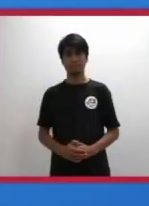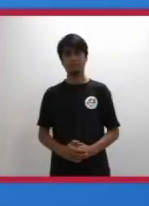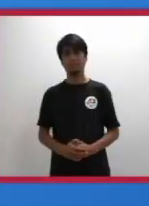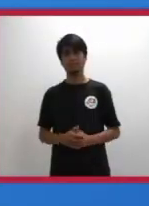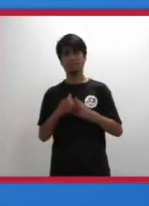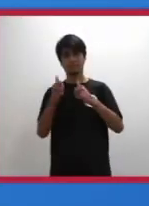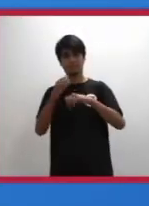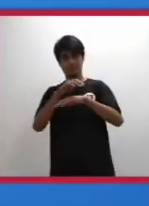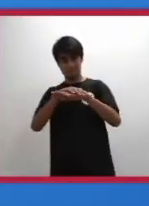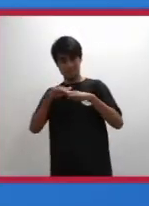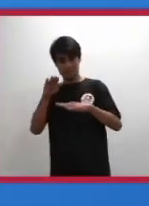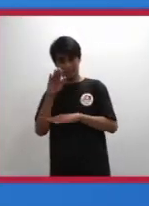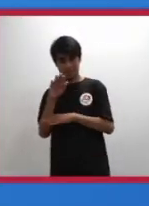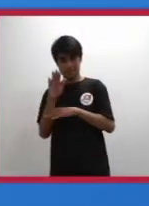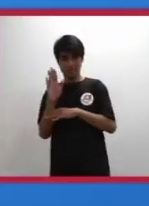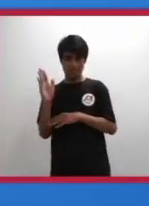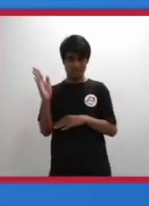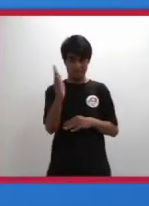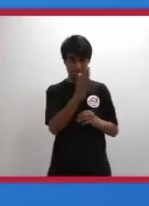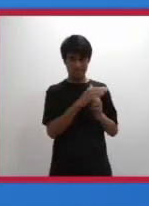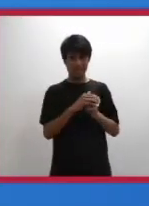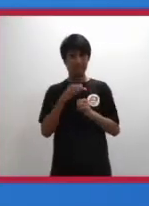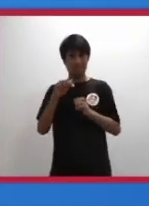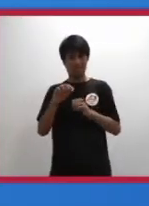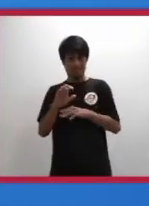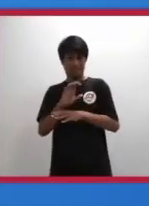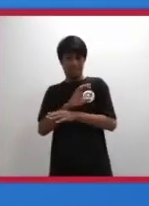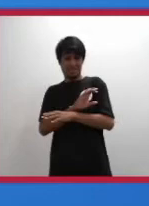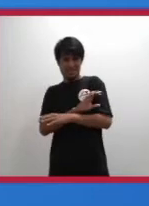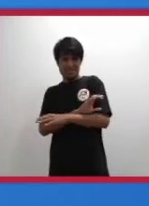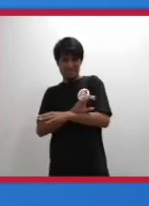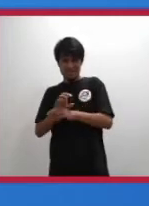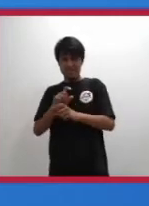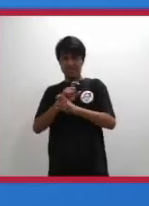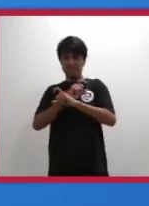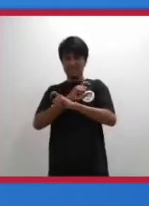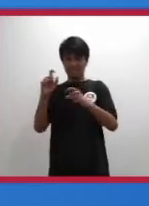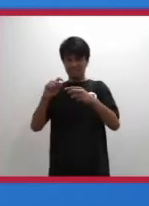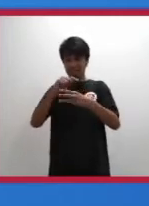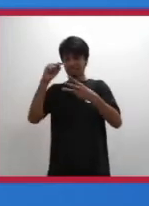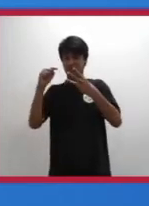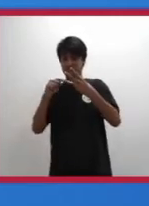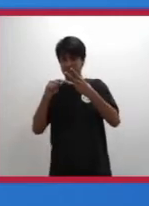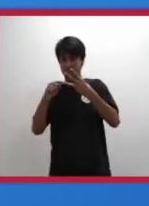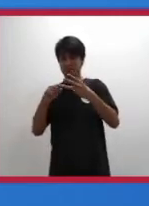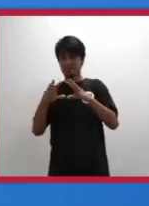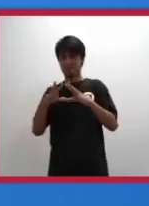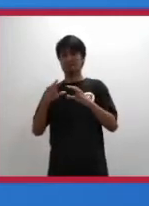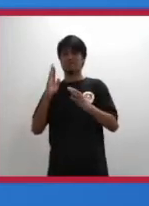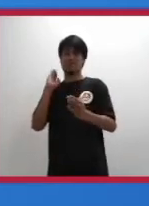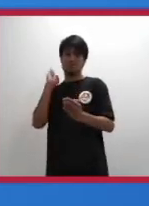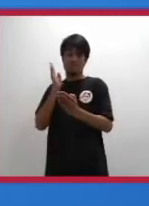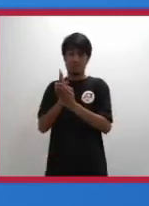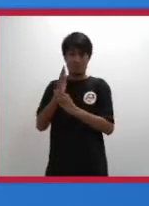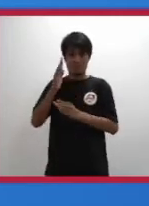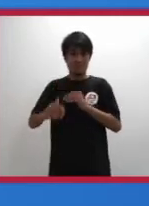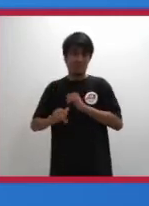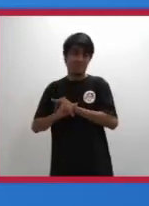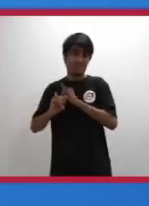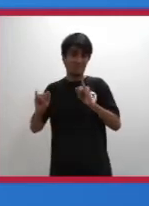Muy buenas tardes a todos. Hoy continuamos con la tercera y última parte del ciclo de charlas referente a seguridad de